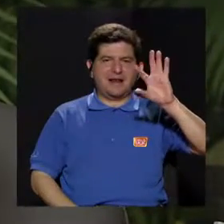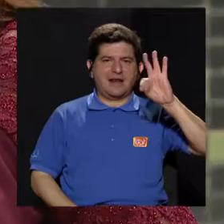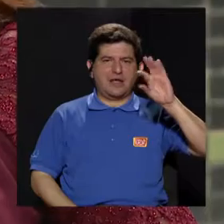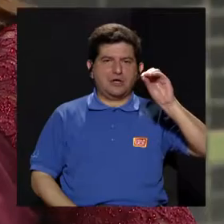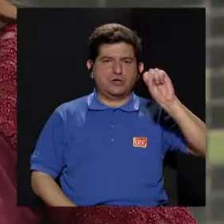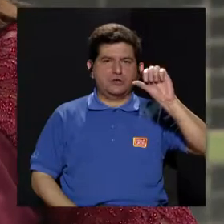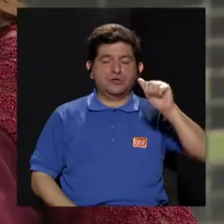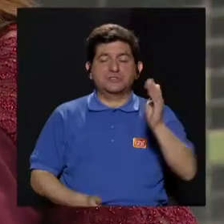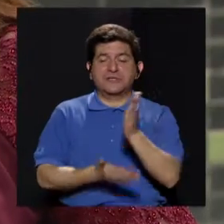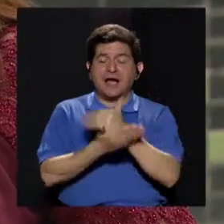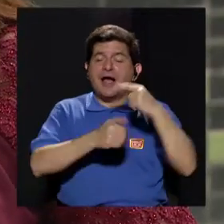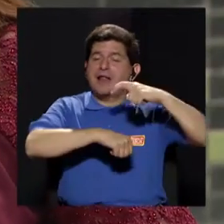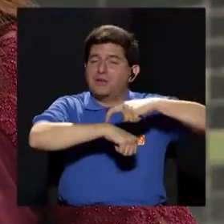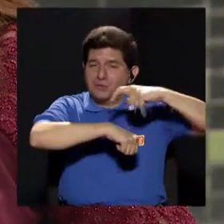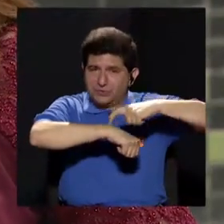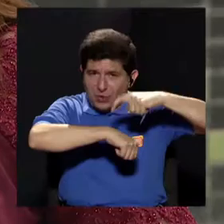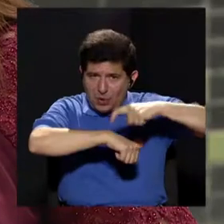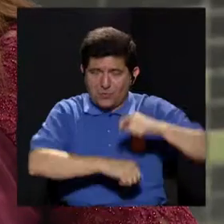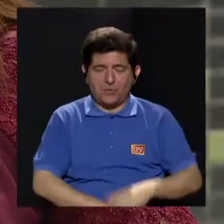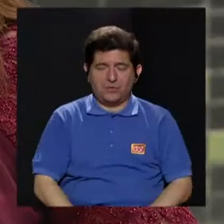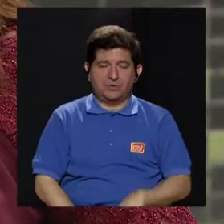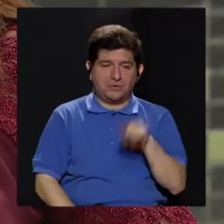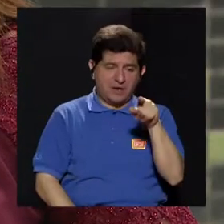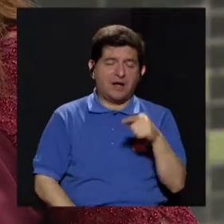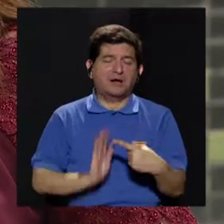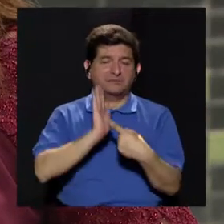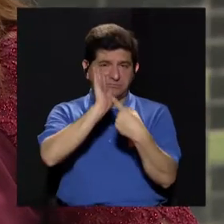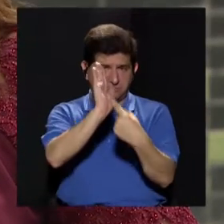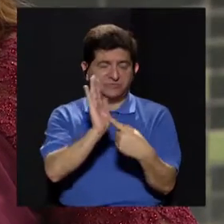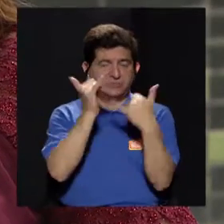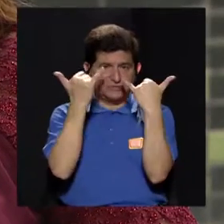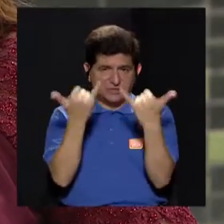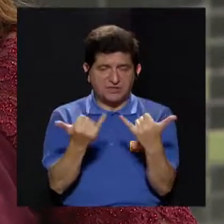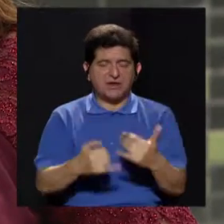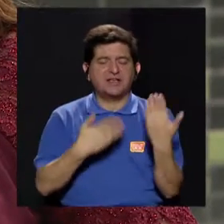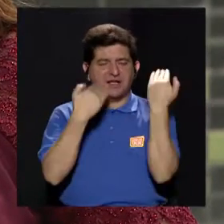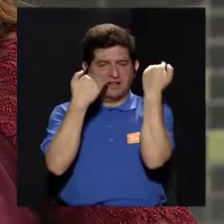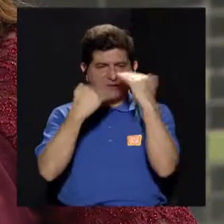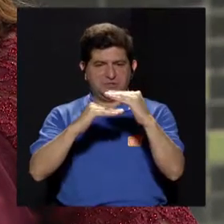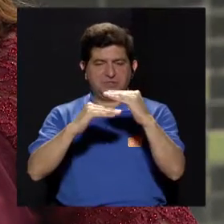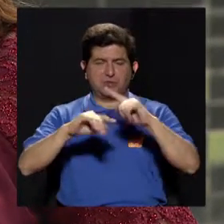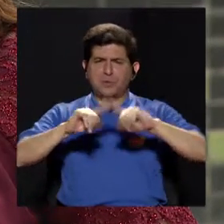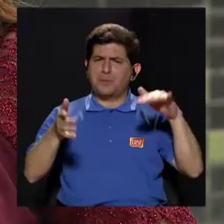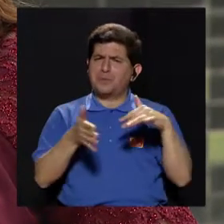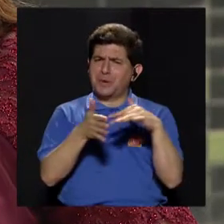transitoriamente, ¿verdad? Entonces, en esos casos sí está indicado pues una restricción, aunque los estudios han